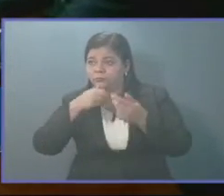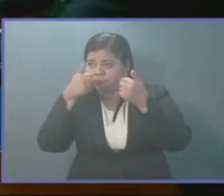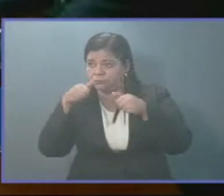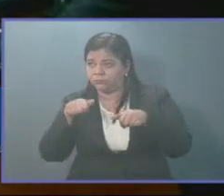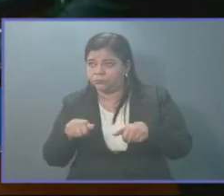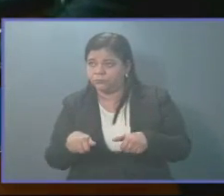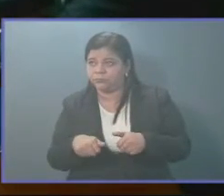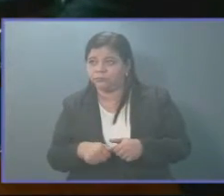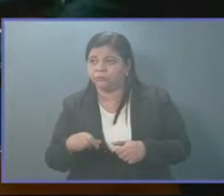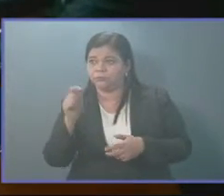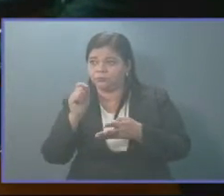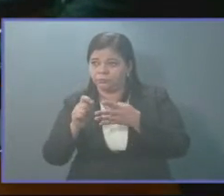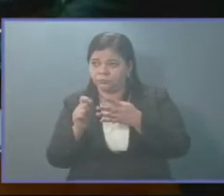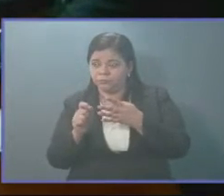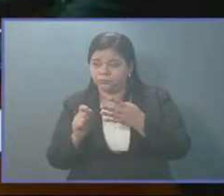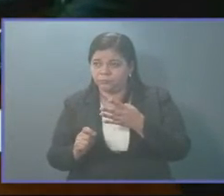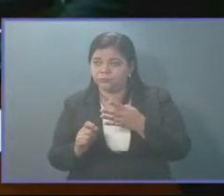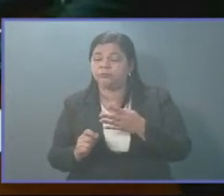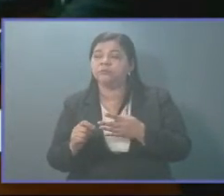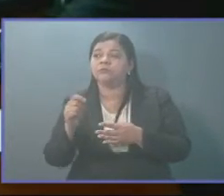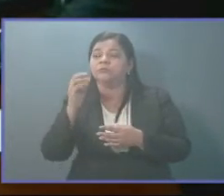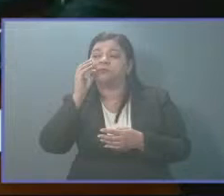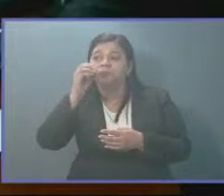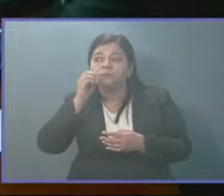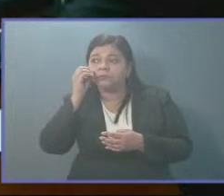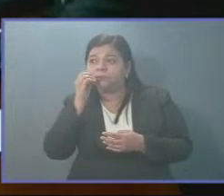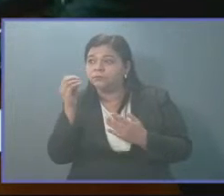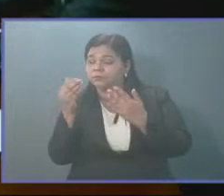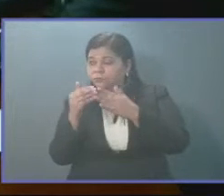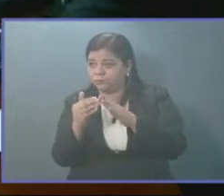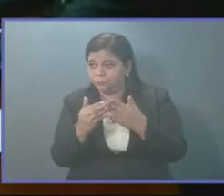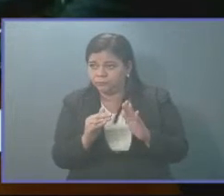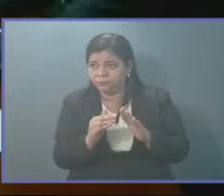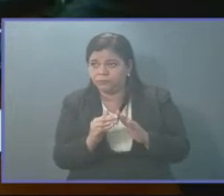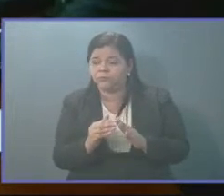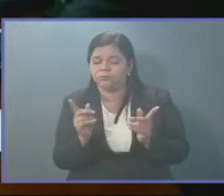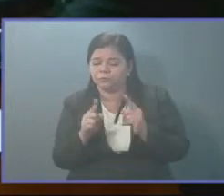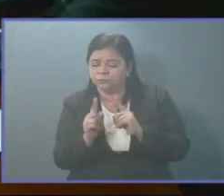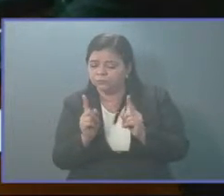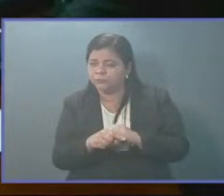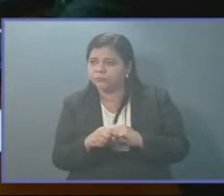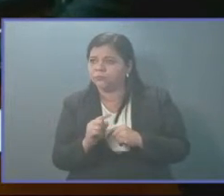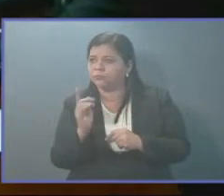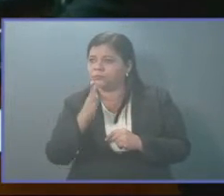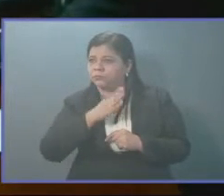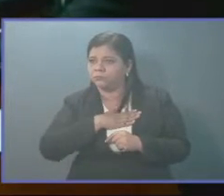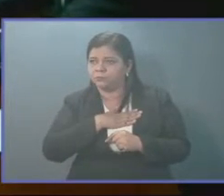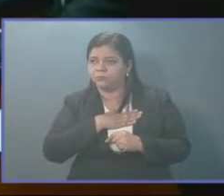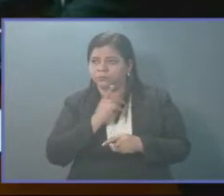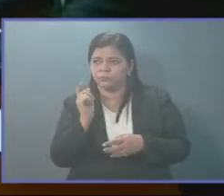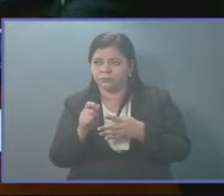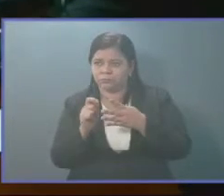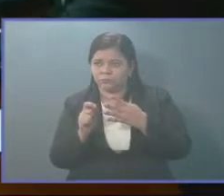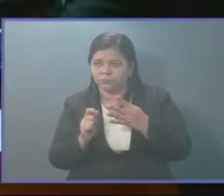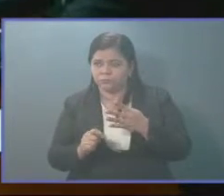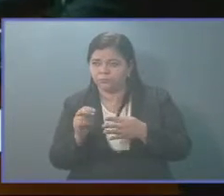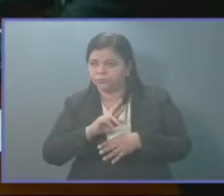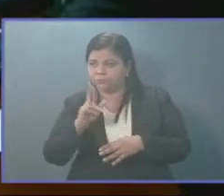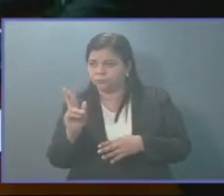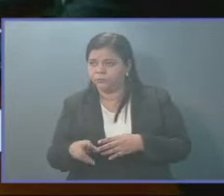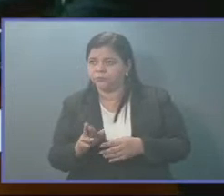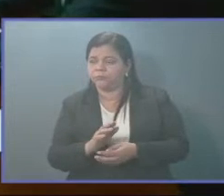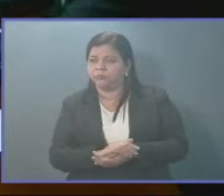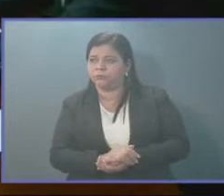acuerdo en que el principio de oralidad vaya. Es que de mi parte no es la contradicción del principio de oralidad, son